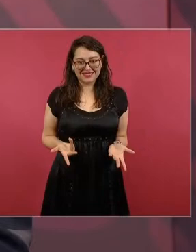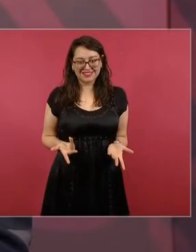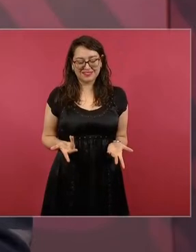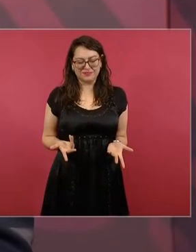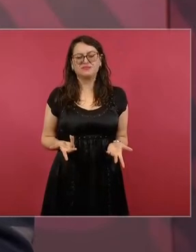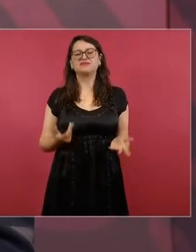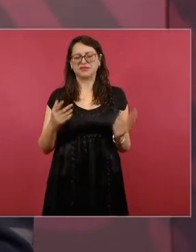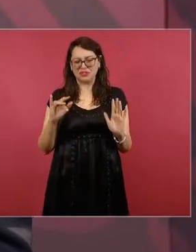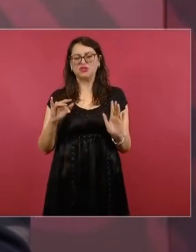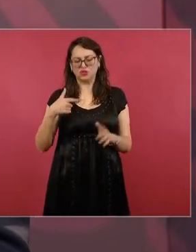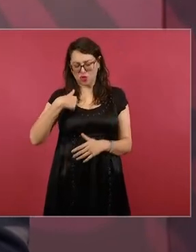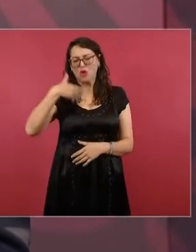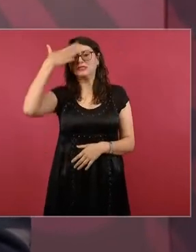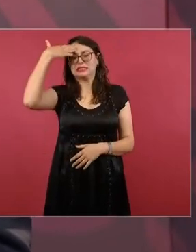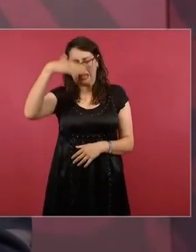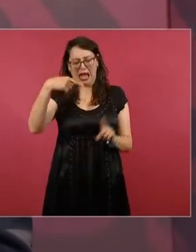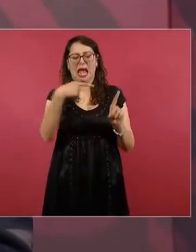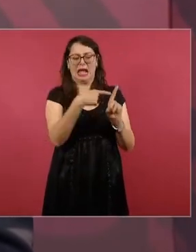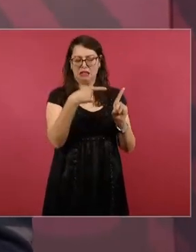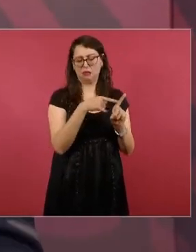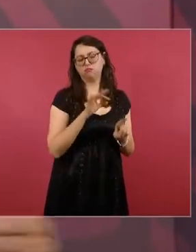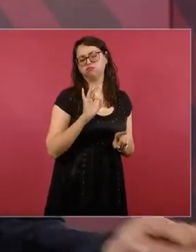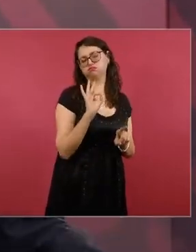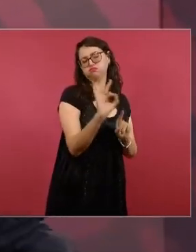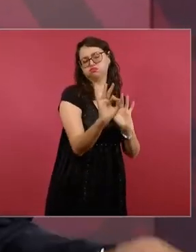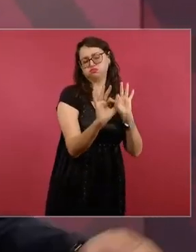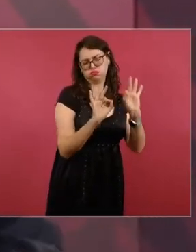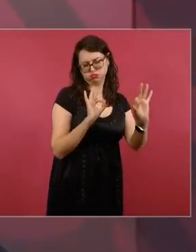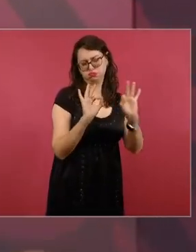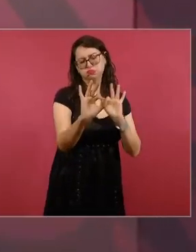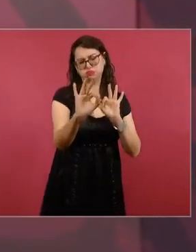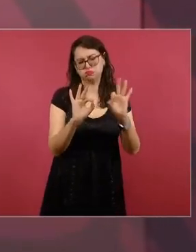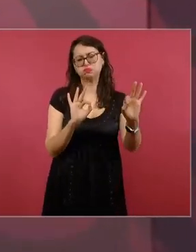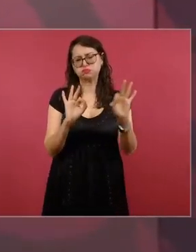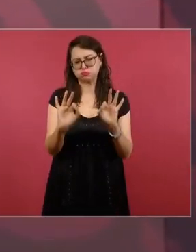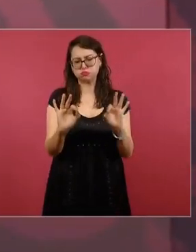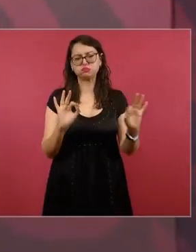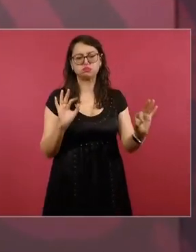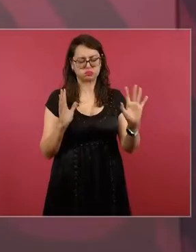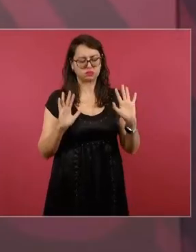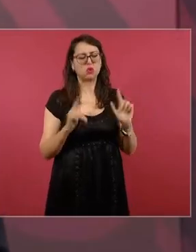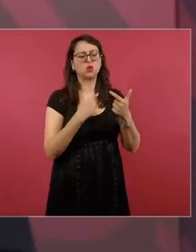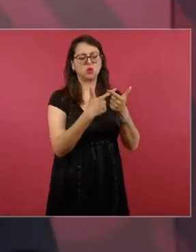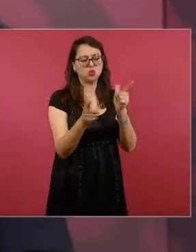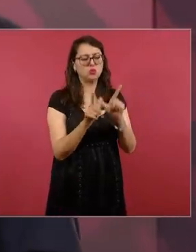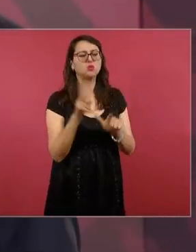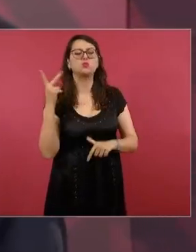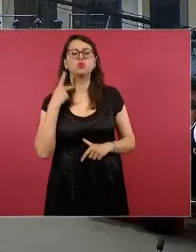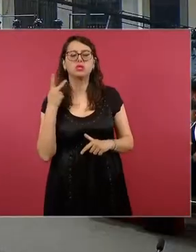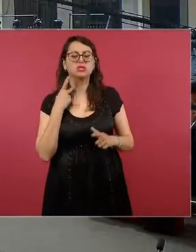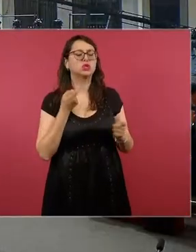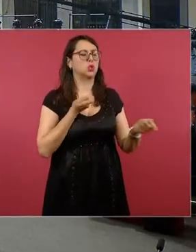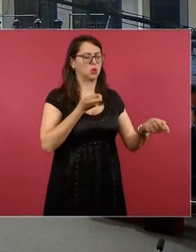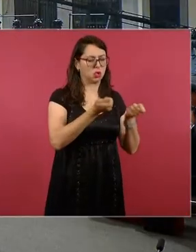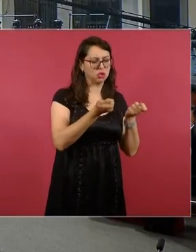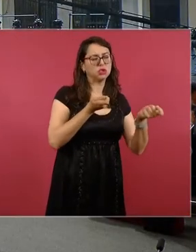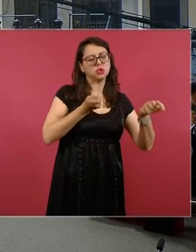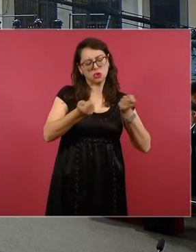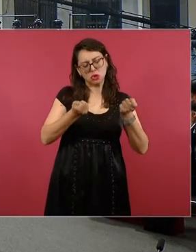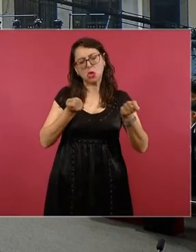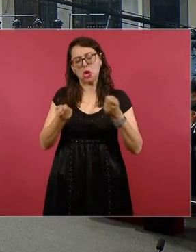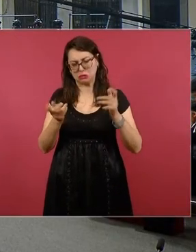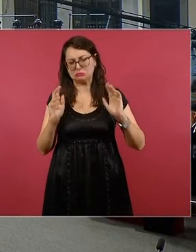decisivo en lo político, al grado de dominar partidos. pero nunca